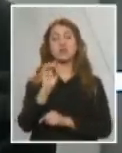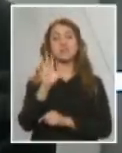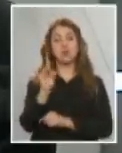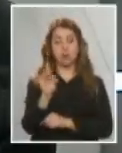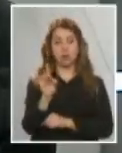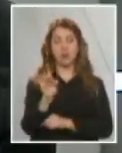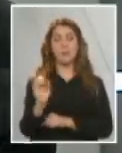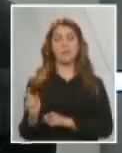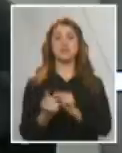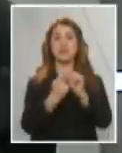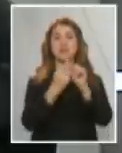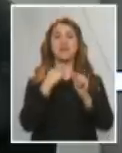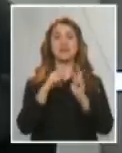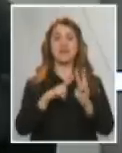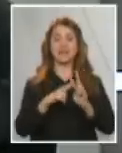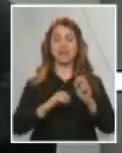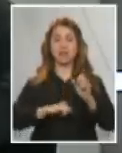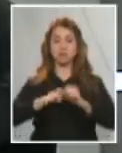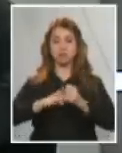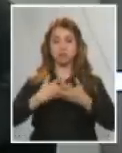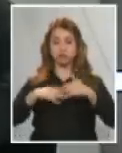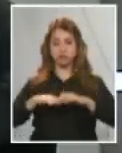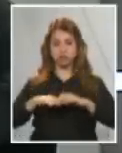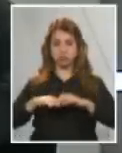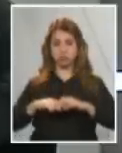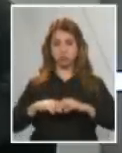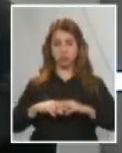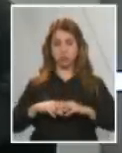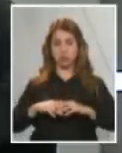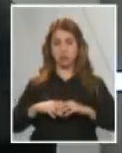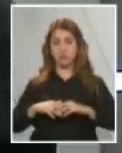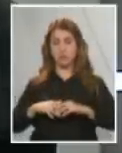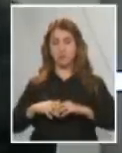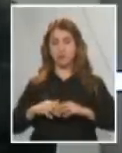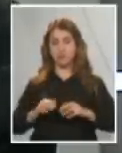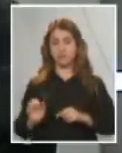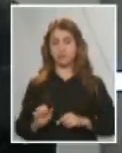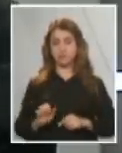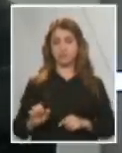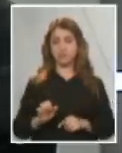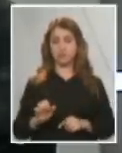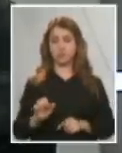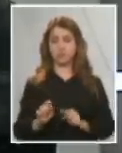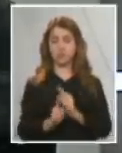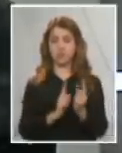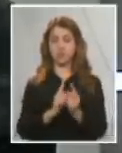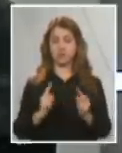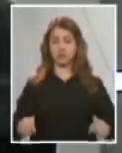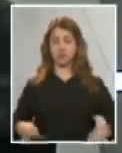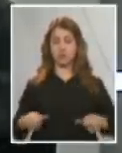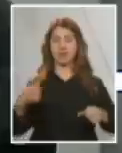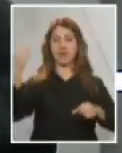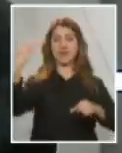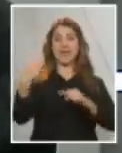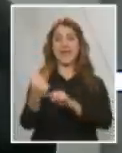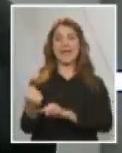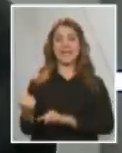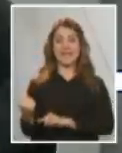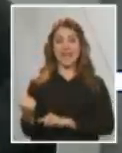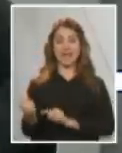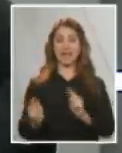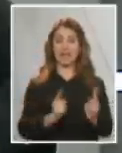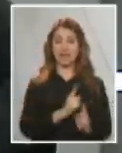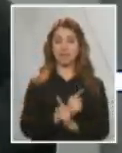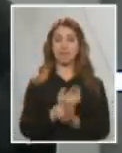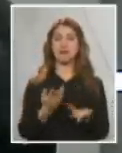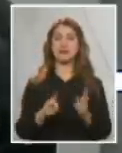que principalmente hace es motorizar una silla de rueda mecánica y transformarla en silla de rueda eléctrica. Uh-huh. Eso. Y se